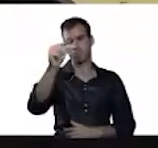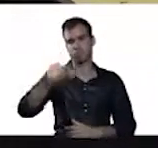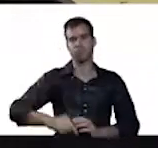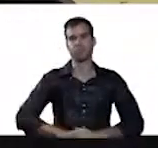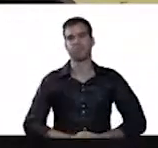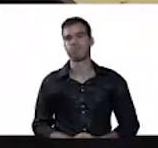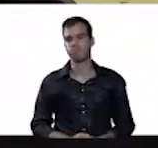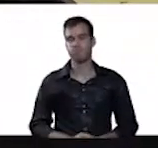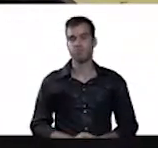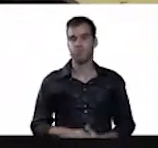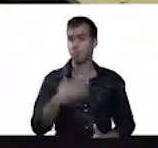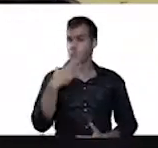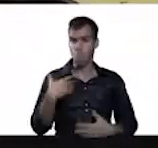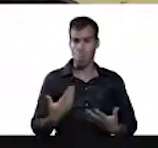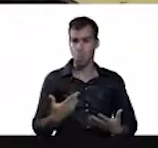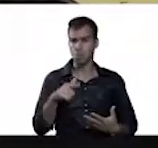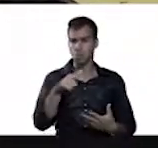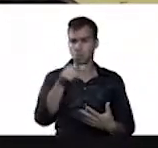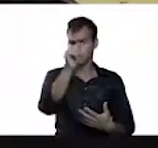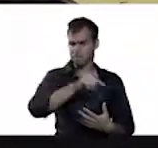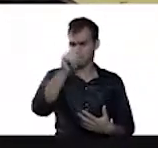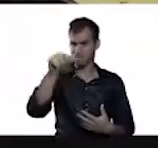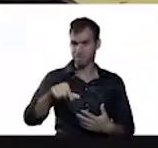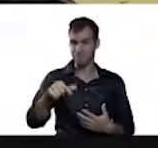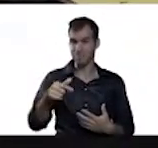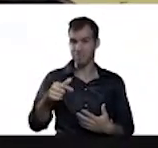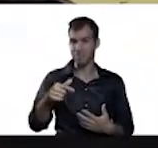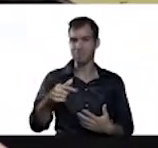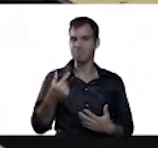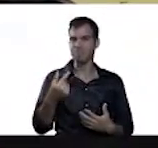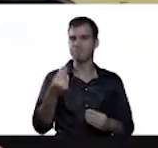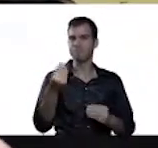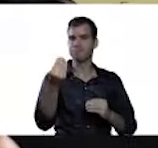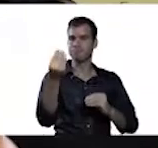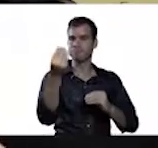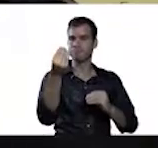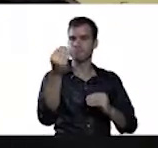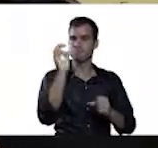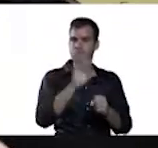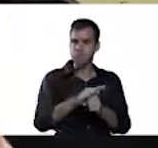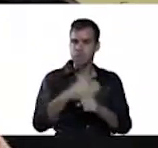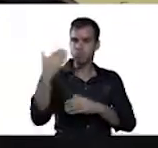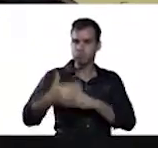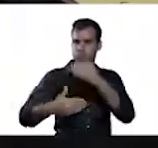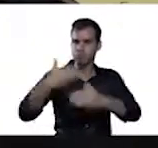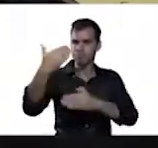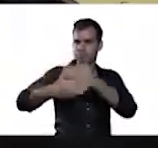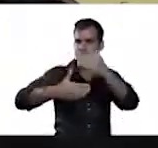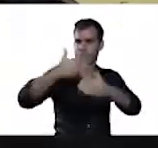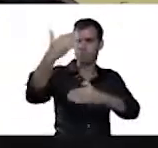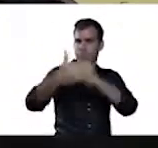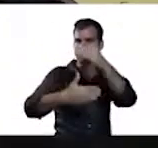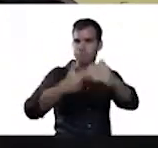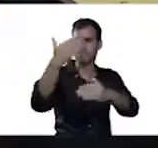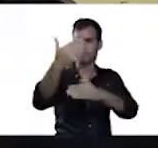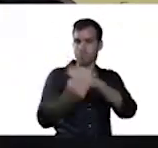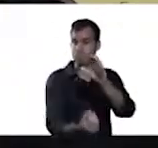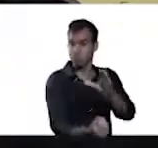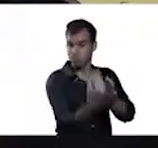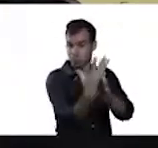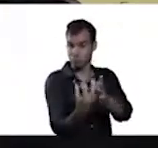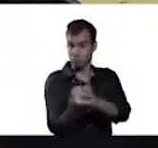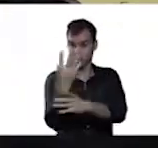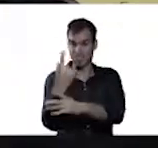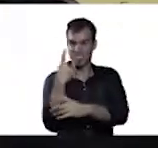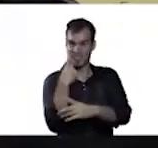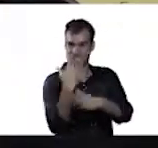criollo. Igualmente deben tener en cuenta cómo el criollo va a ir transformándose y